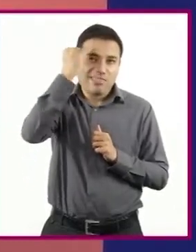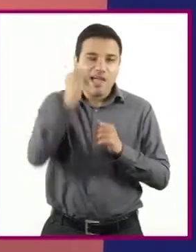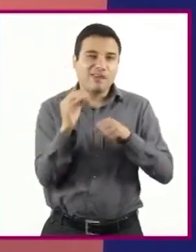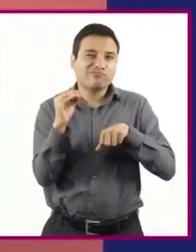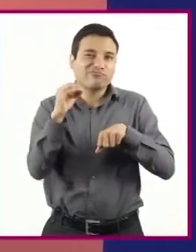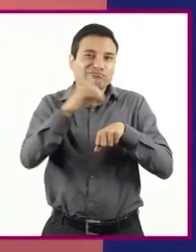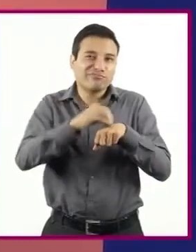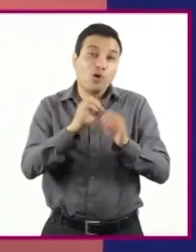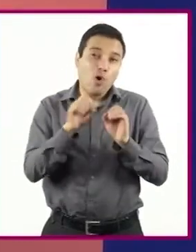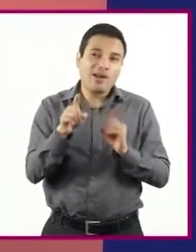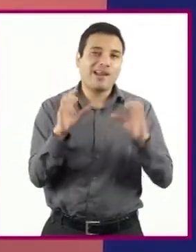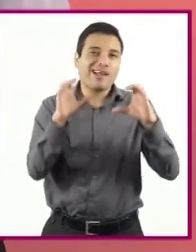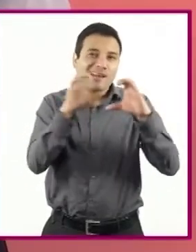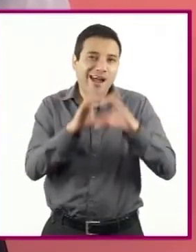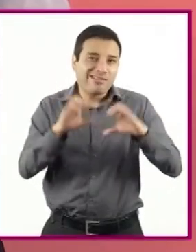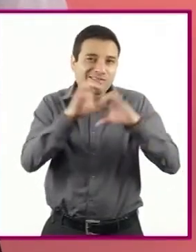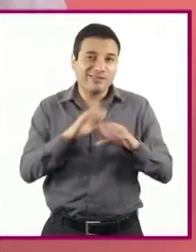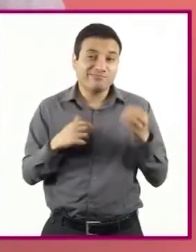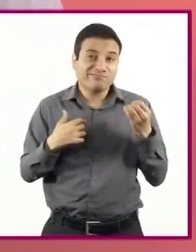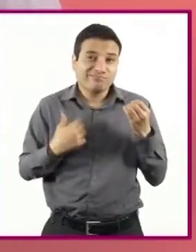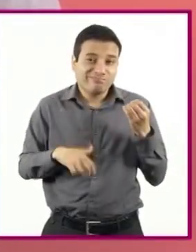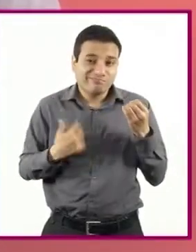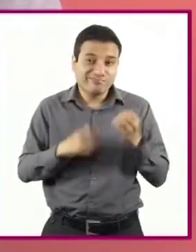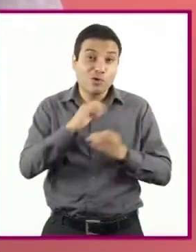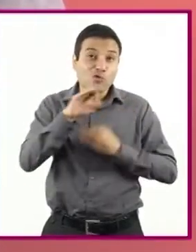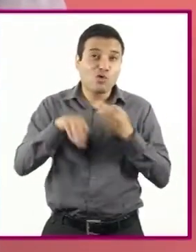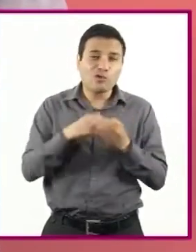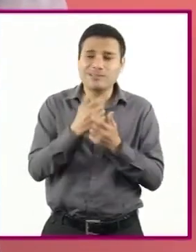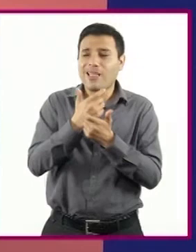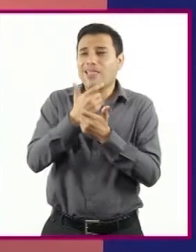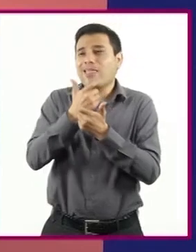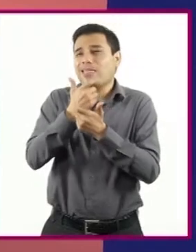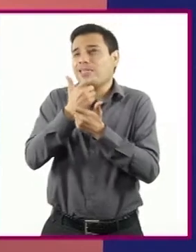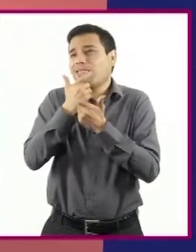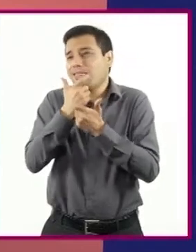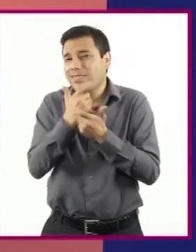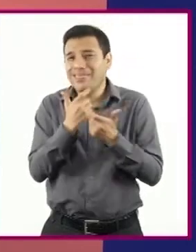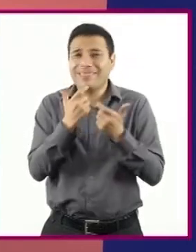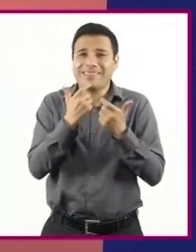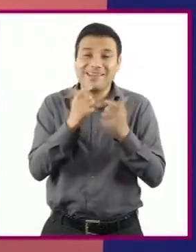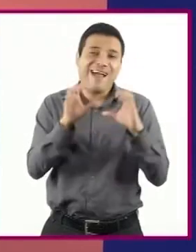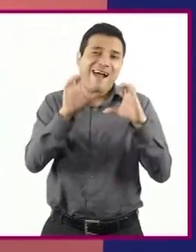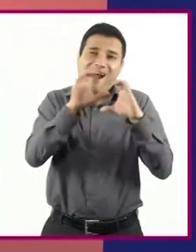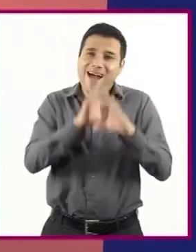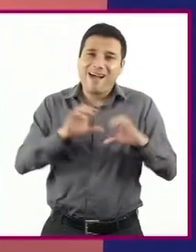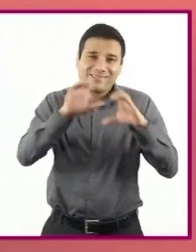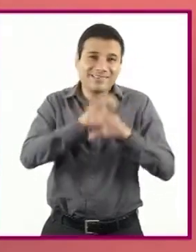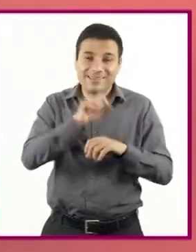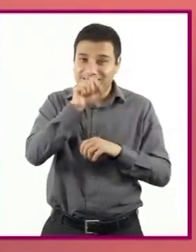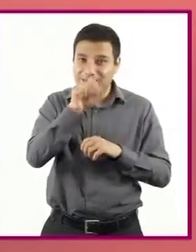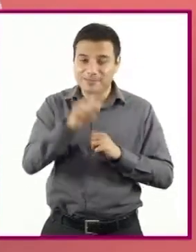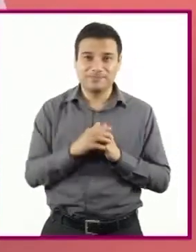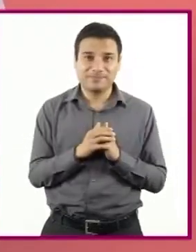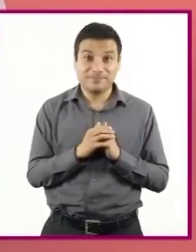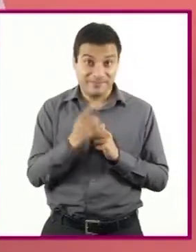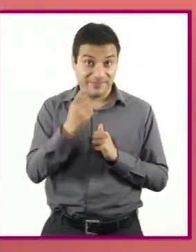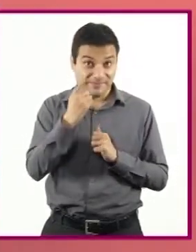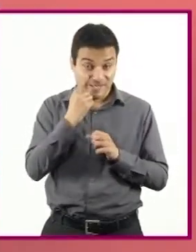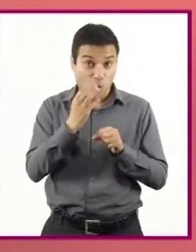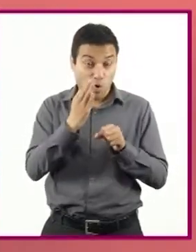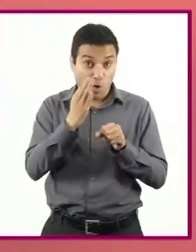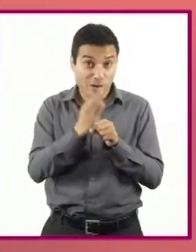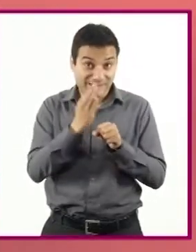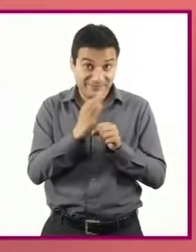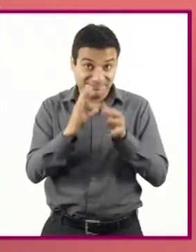que cantaba con su guitarra, mientras todos reíamos y cantábamos los coros que él inventaba. Pues lo que veremos durante